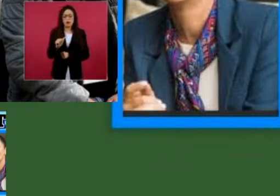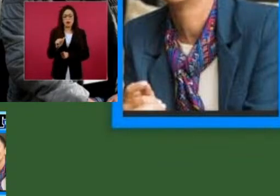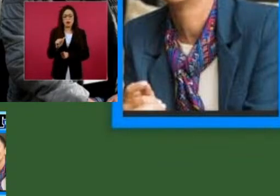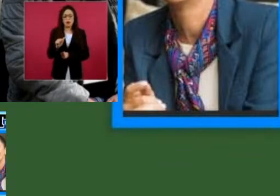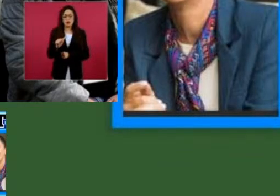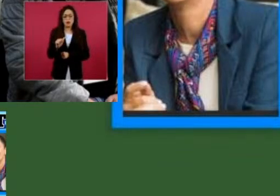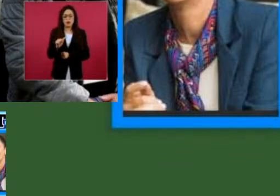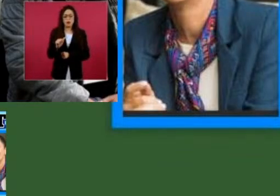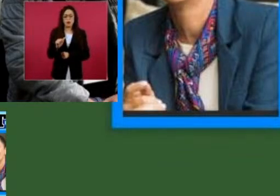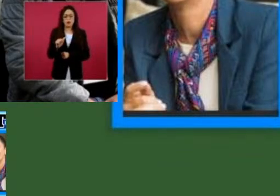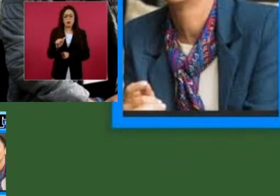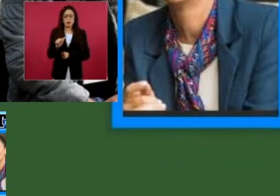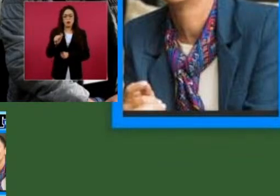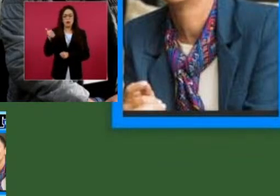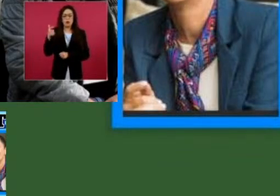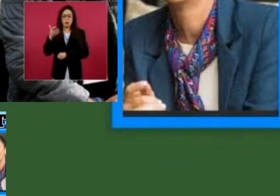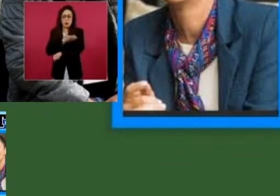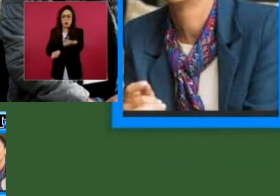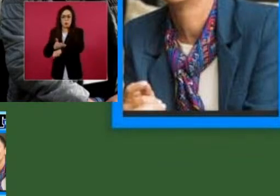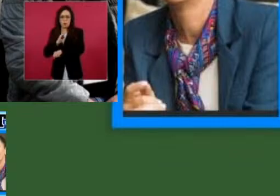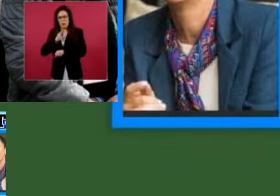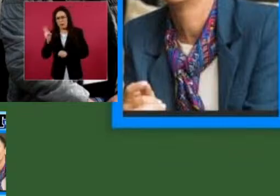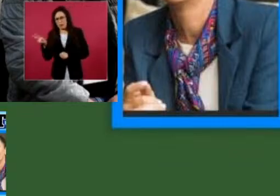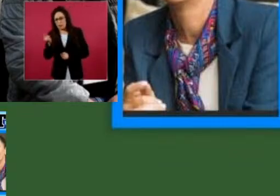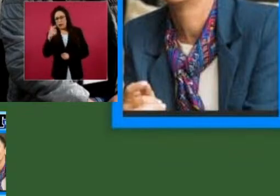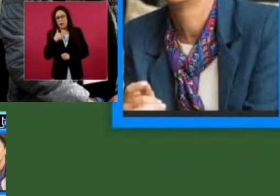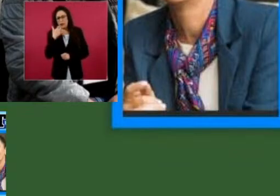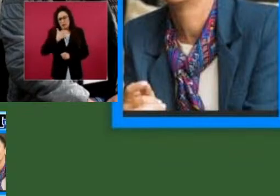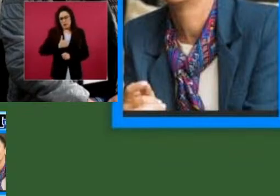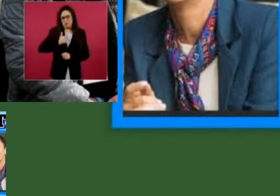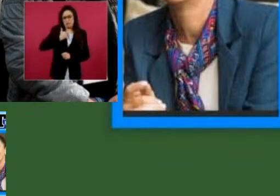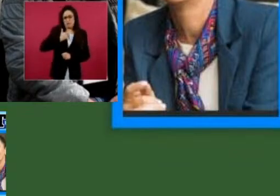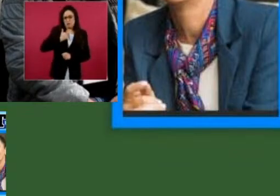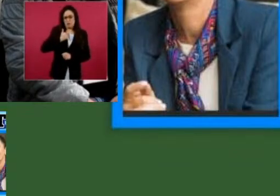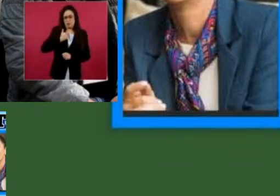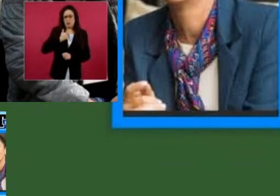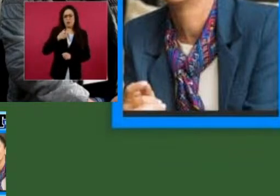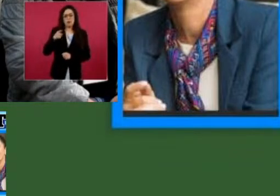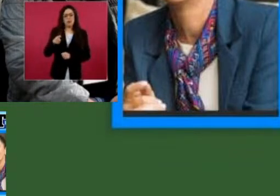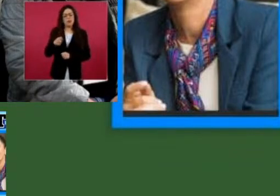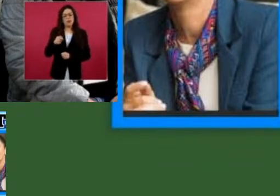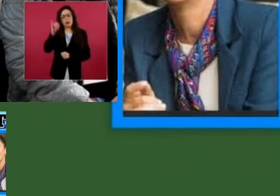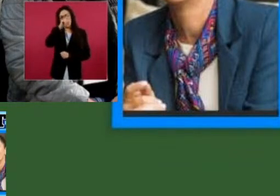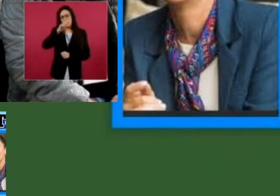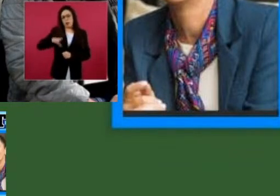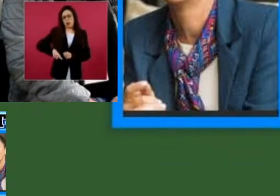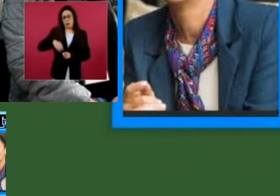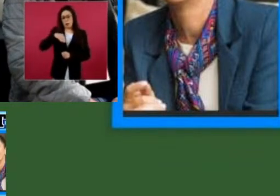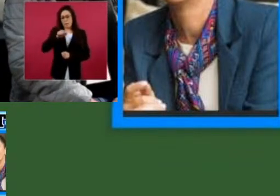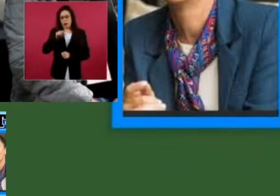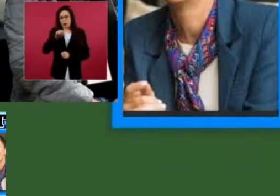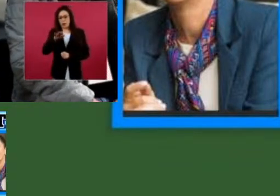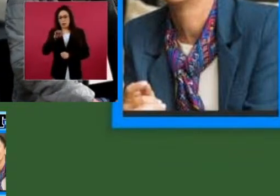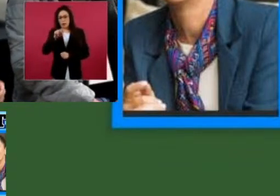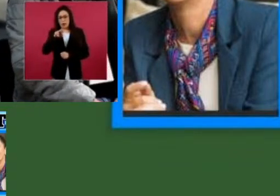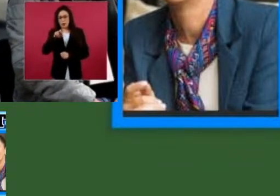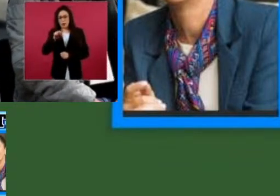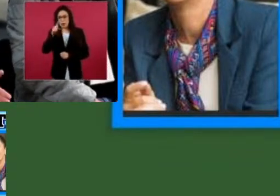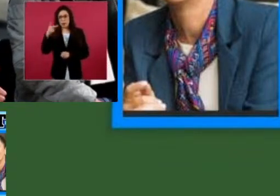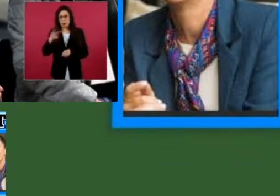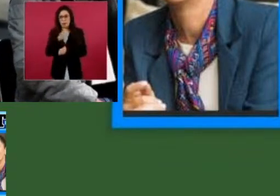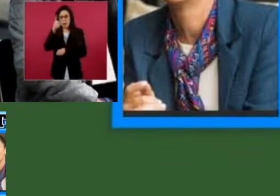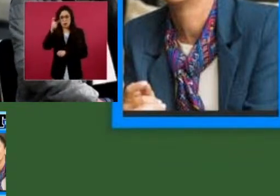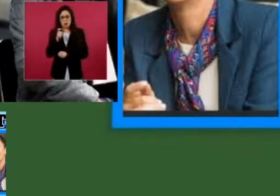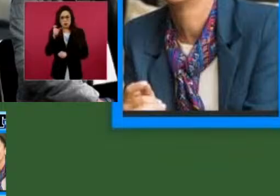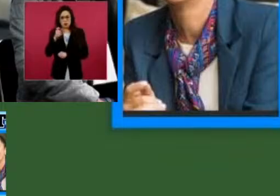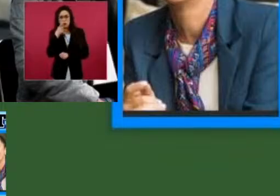preguntarle algún tema, pues es preguntarle qué información le dio el jefe de gobierno Martí Batres sobre lo que pasó en Xochimilco. Ya se mencionó el tema,